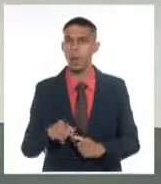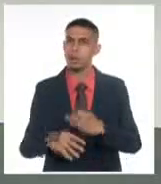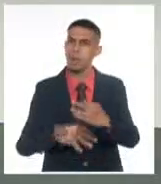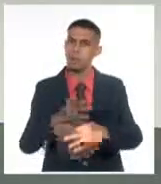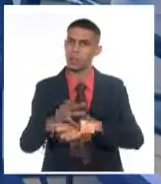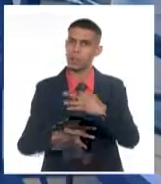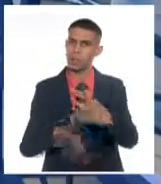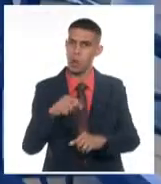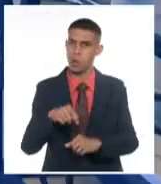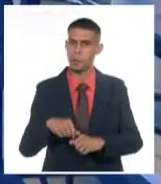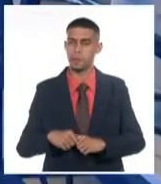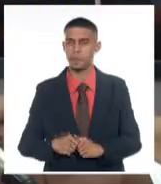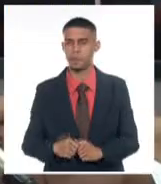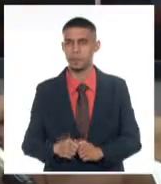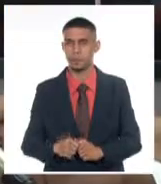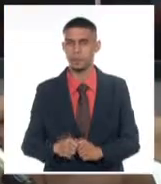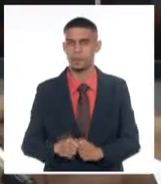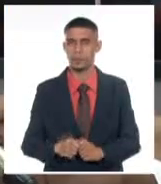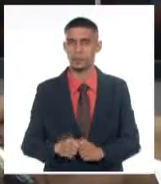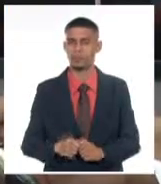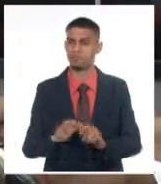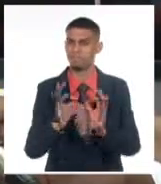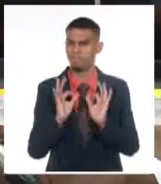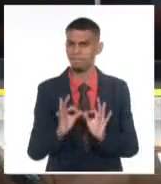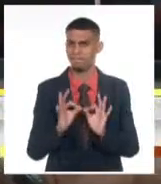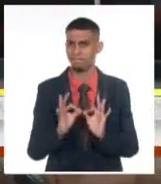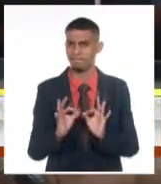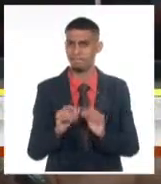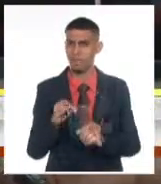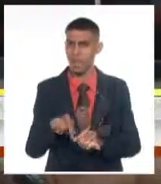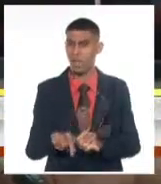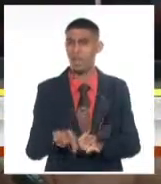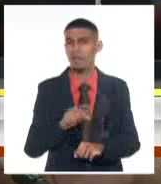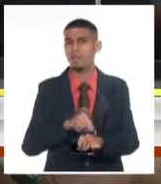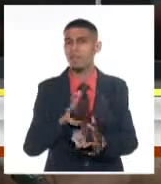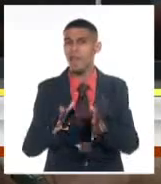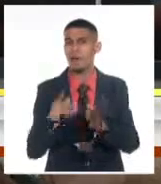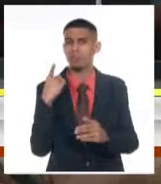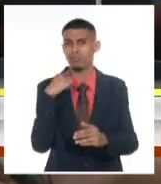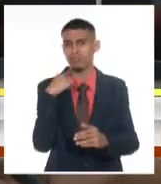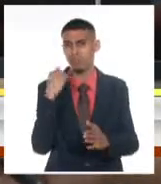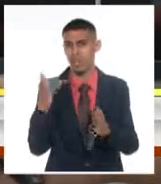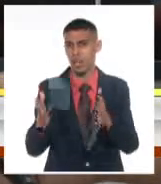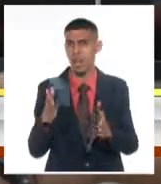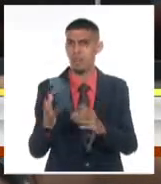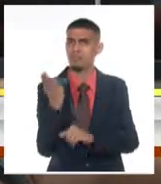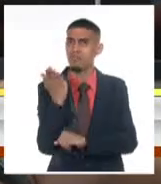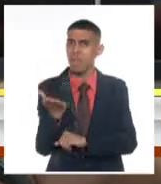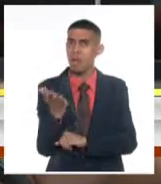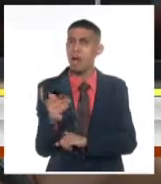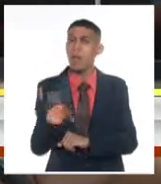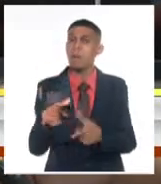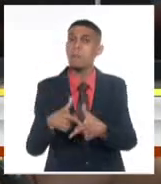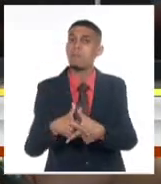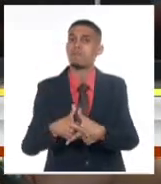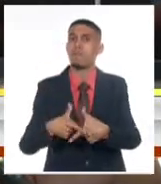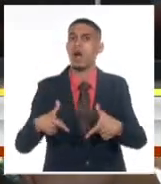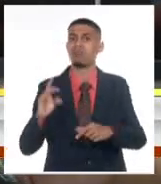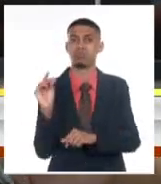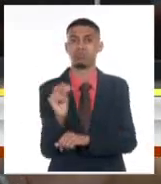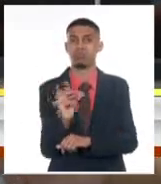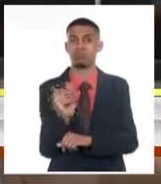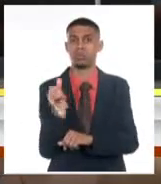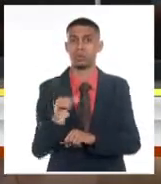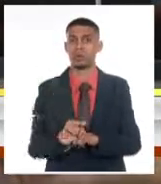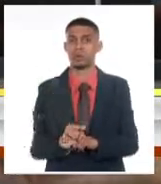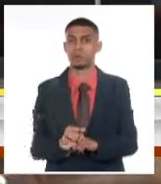jornada. Como es característico en esta época del año, que la demanda tiende a incrementarse muy rápidamente, pero también